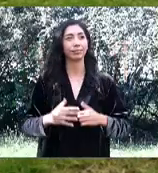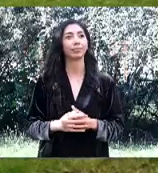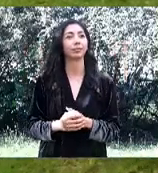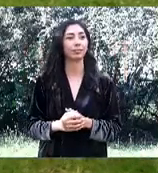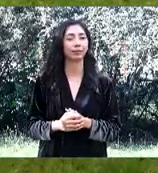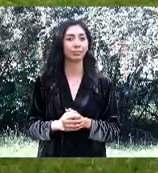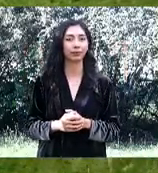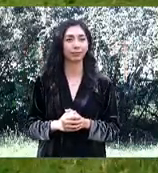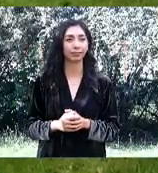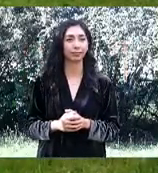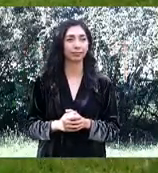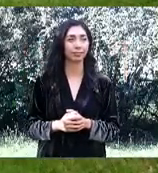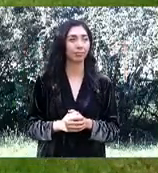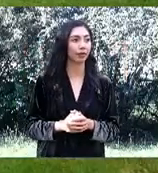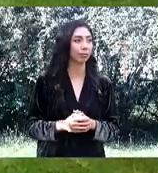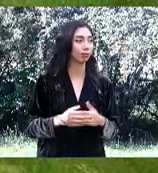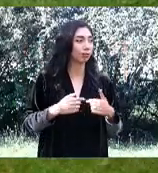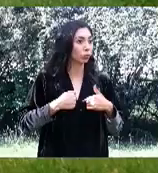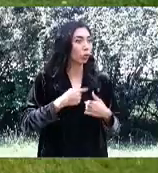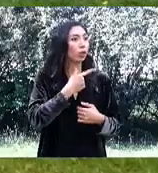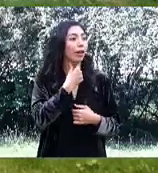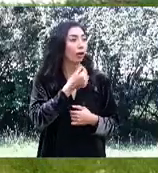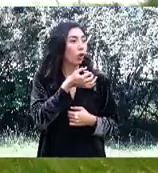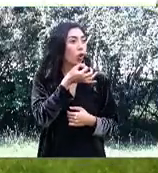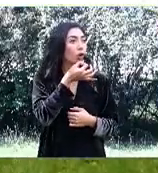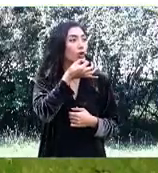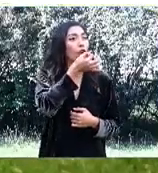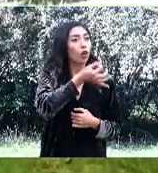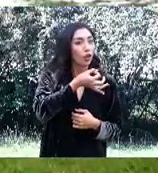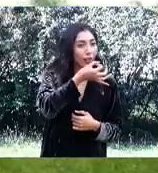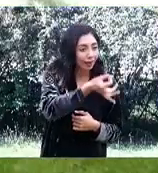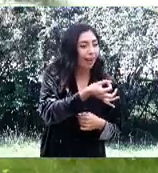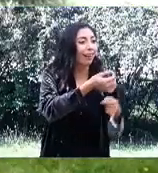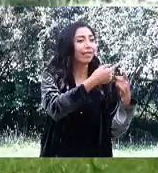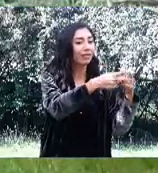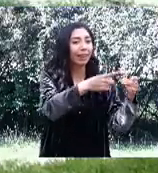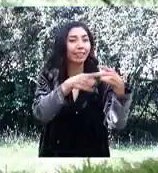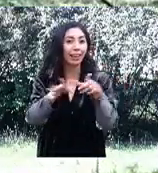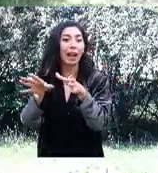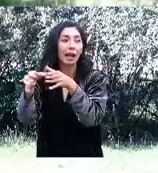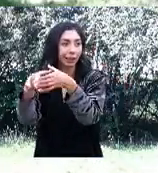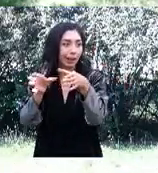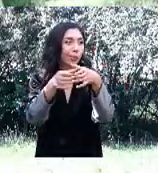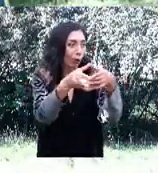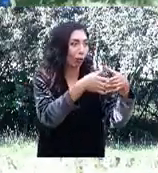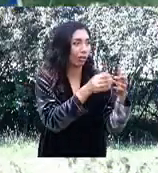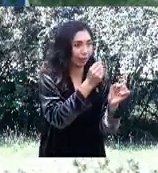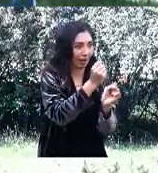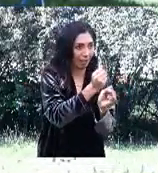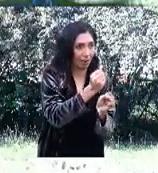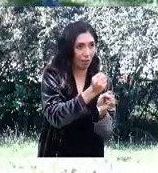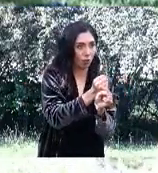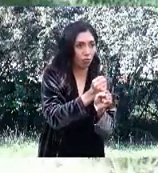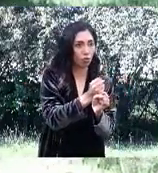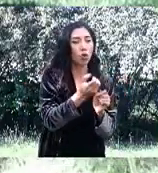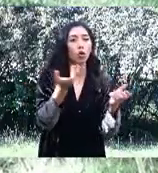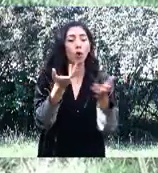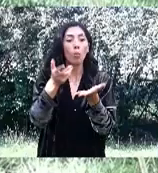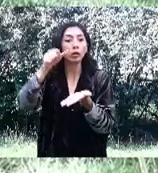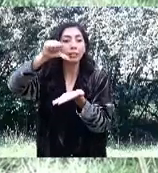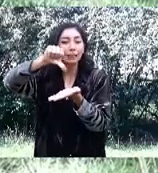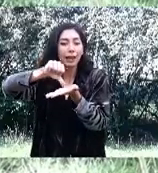conocimientos antes de contarles más sobre cada uno de los equipos de trabajo y cómo las piezas del centro interactivo de los